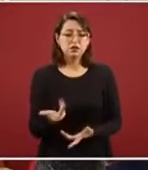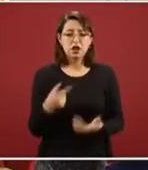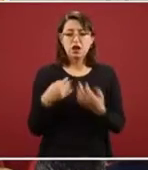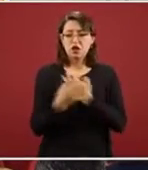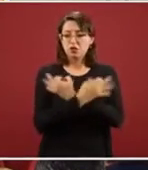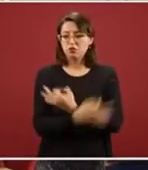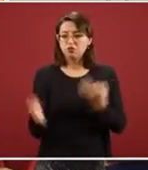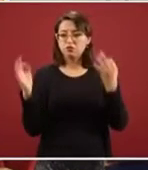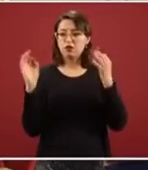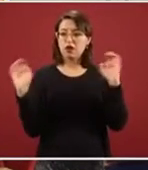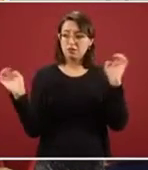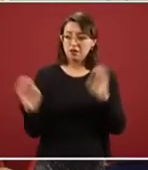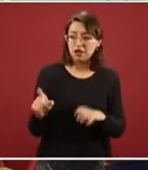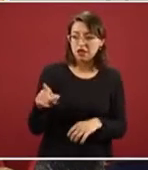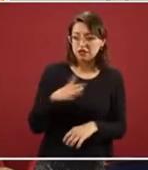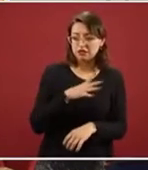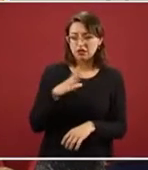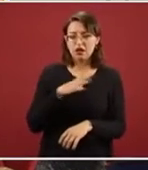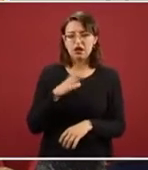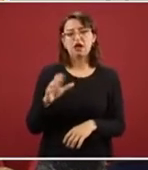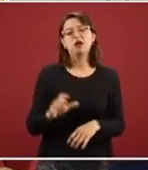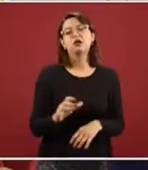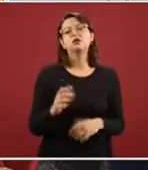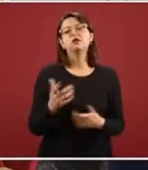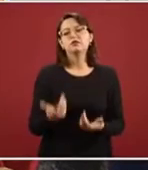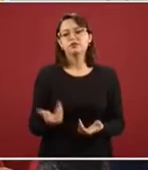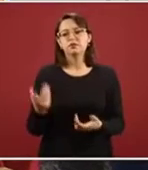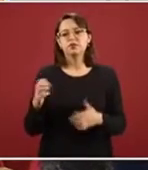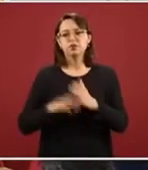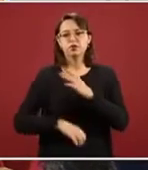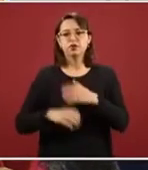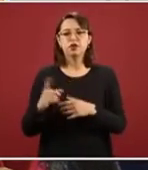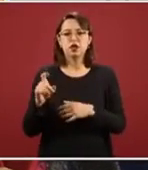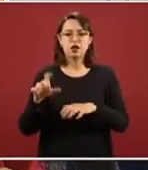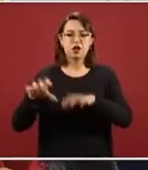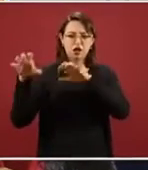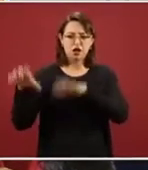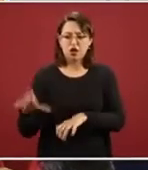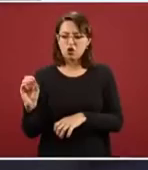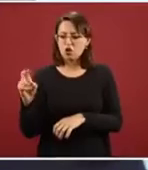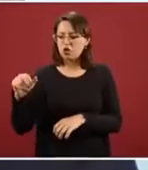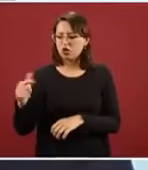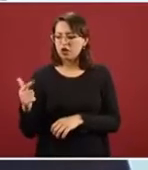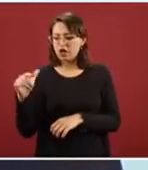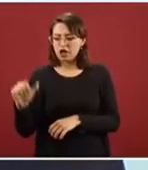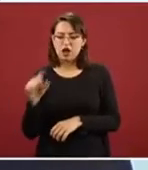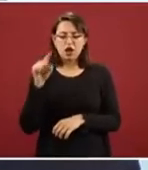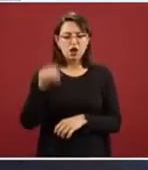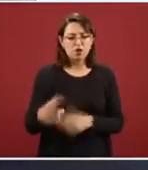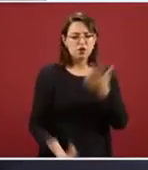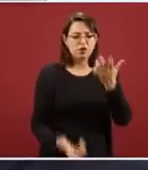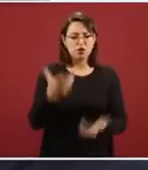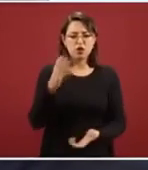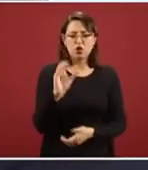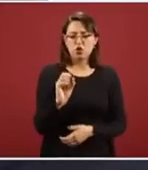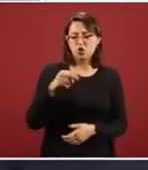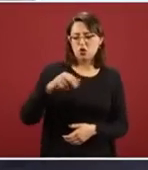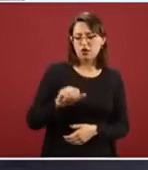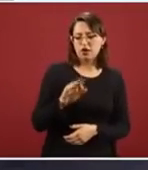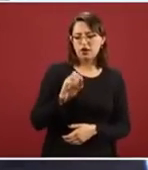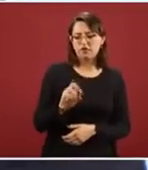están validadas por un tercero, en el caso de la lluvia con agua, en el caso del incendio forestal con AFOR, es decir, hay